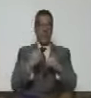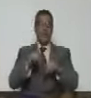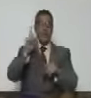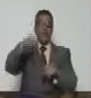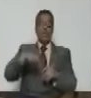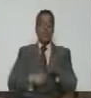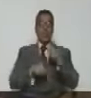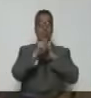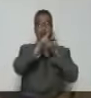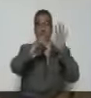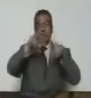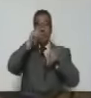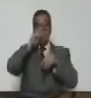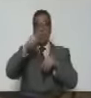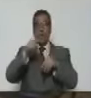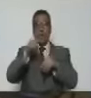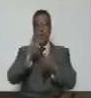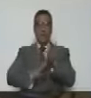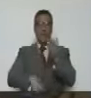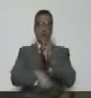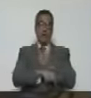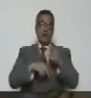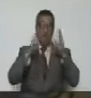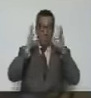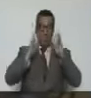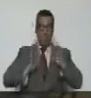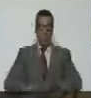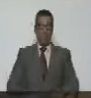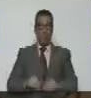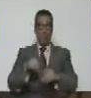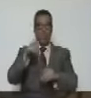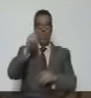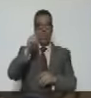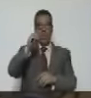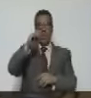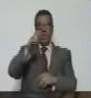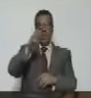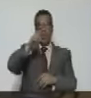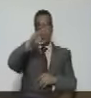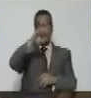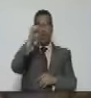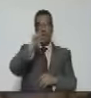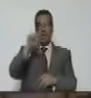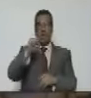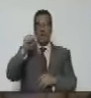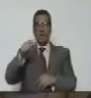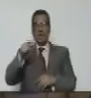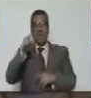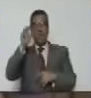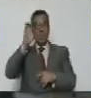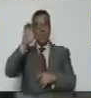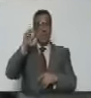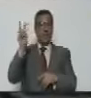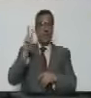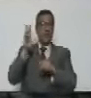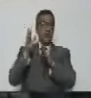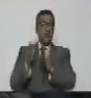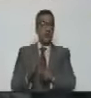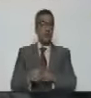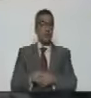además 88 años de la partida física de Teresa de la Parra. En este país, en este Estado